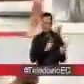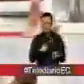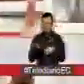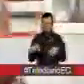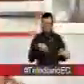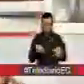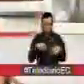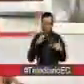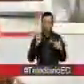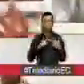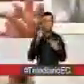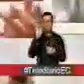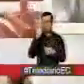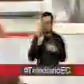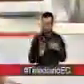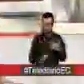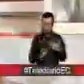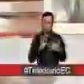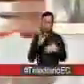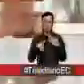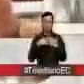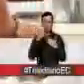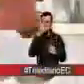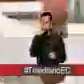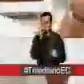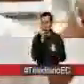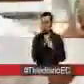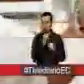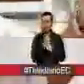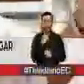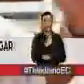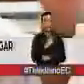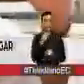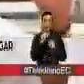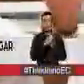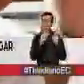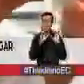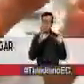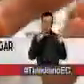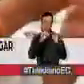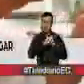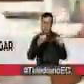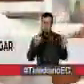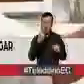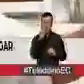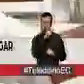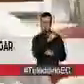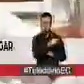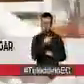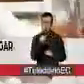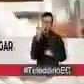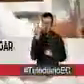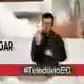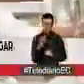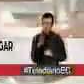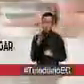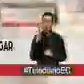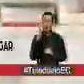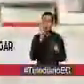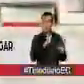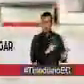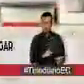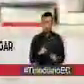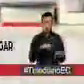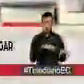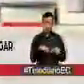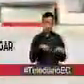acción, la partida presupuestaria y todo el trabajo. Ellos dicen, ya no puede haber conversación. Ahorita lo que toca es que ustedes entreguen el plan de acción.